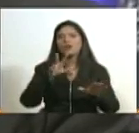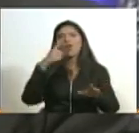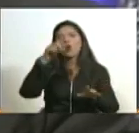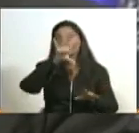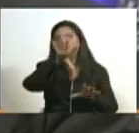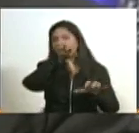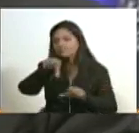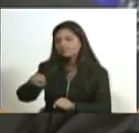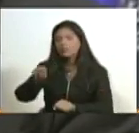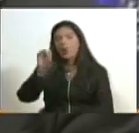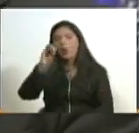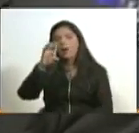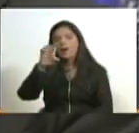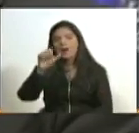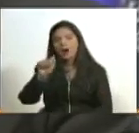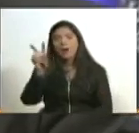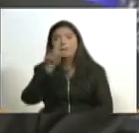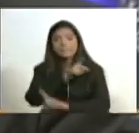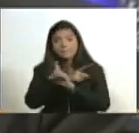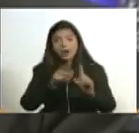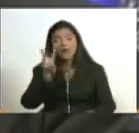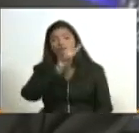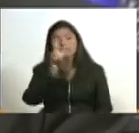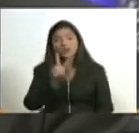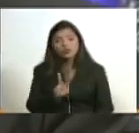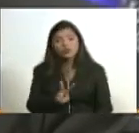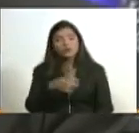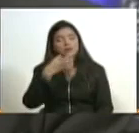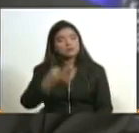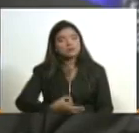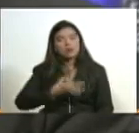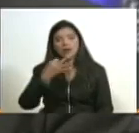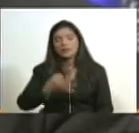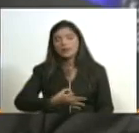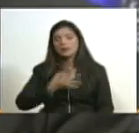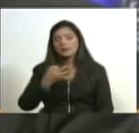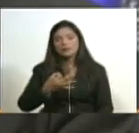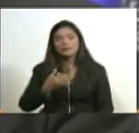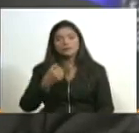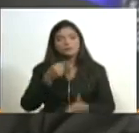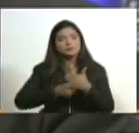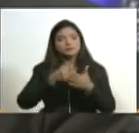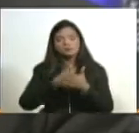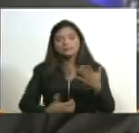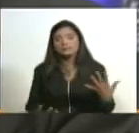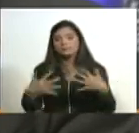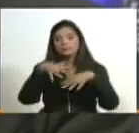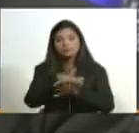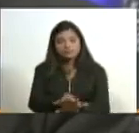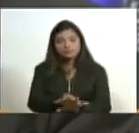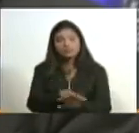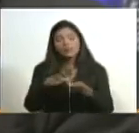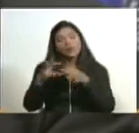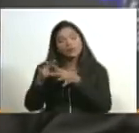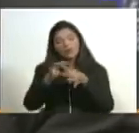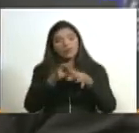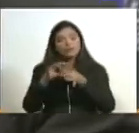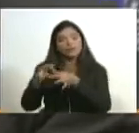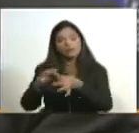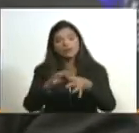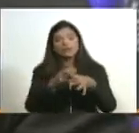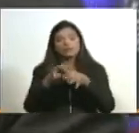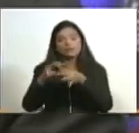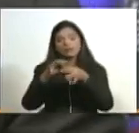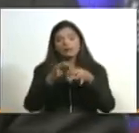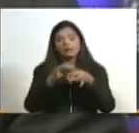en la OEA, cuando Venezuela ha sido punta de lanza de la integración, de la hermandad, de la solidaridad